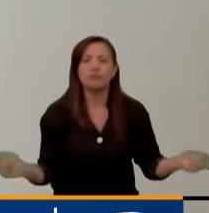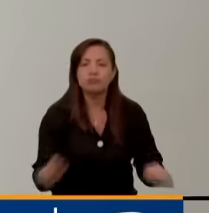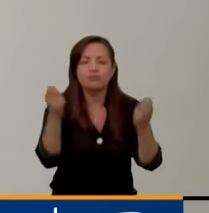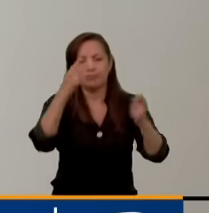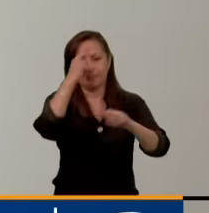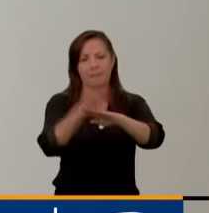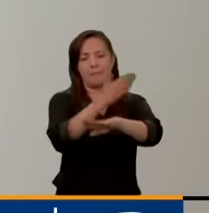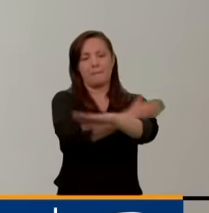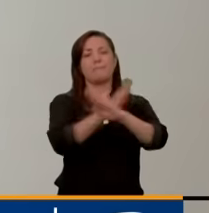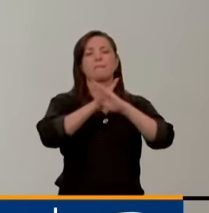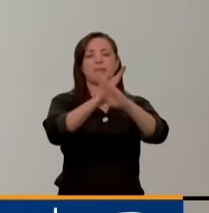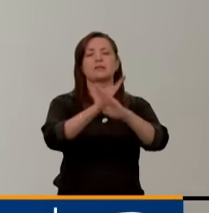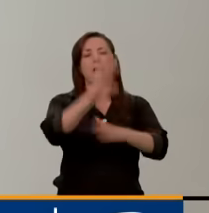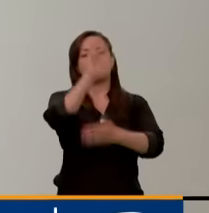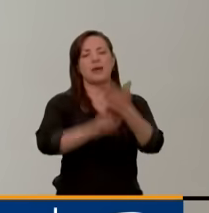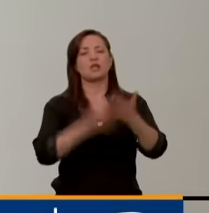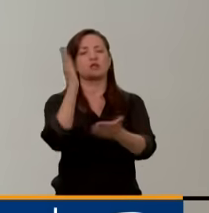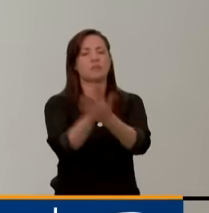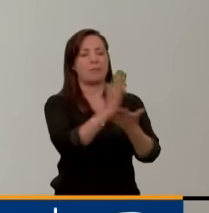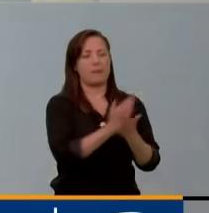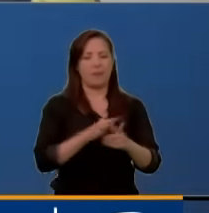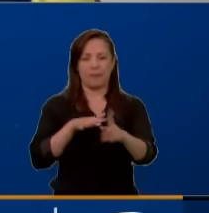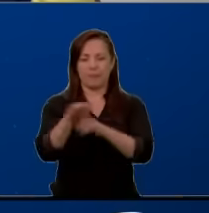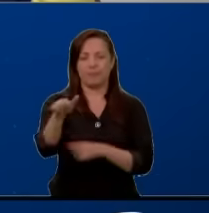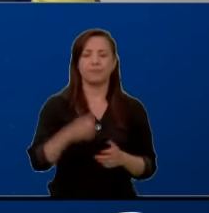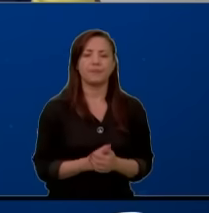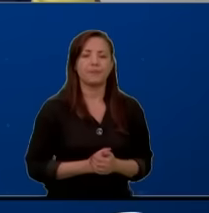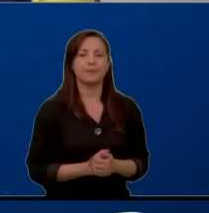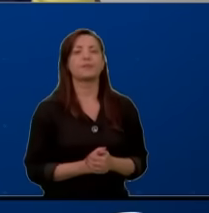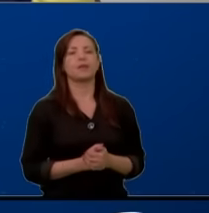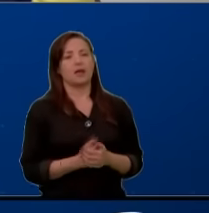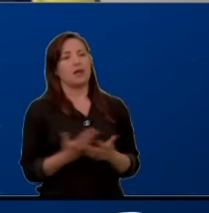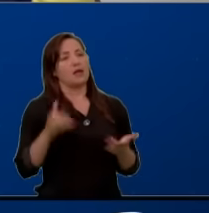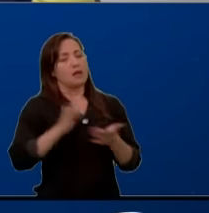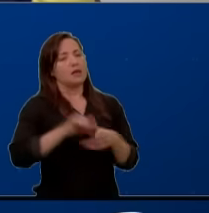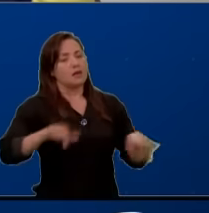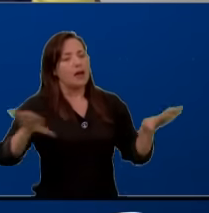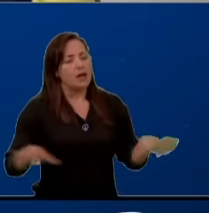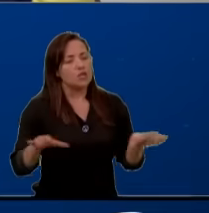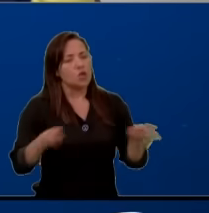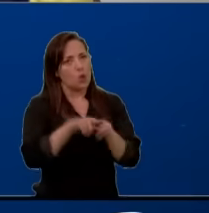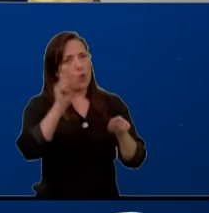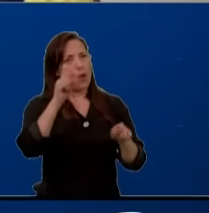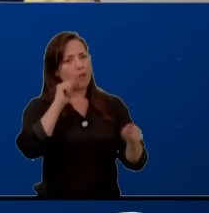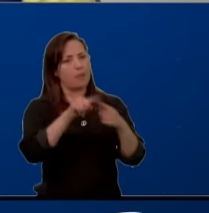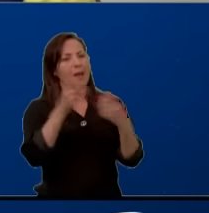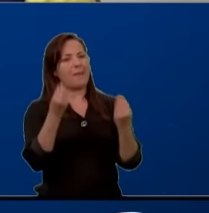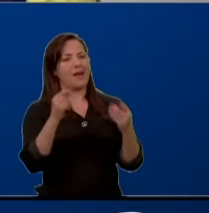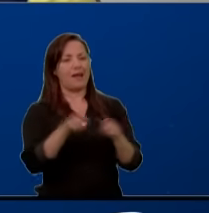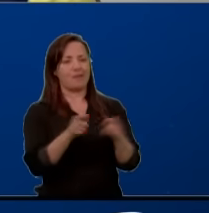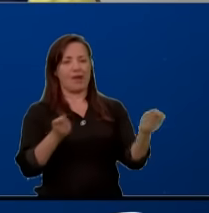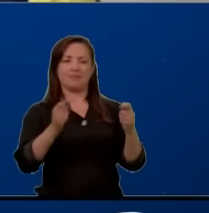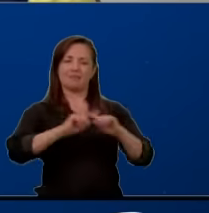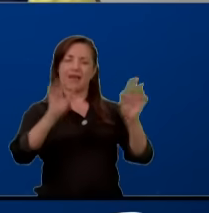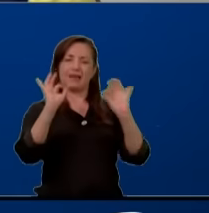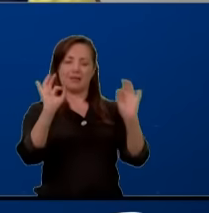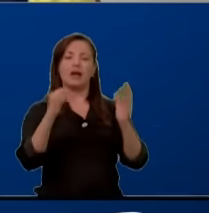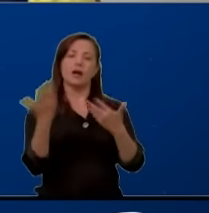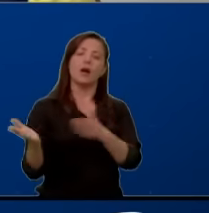para poder mitigar un poco ese impacto. Claro que sí, acciones que pueden hacer la diferencia. Snyder Pinilla Álvarez, subdirector para el